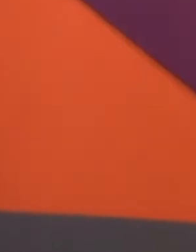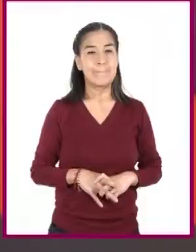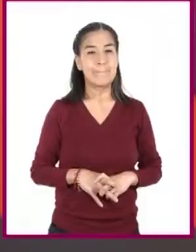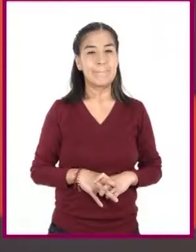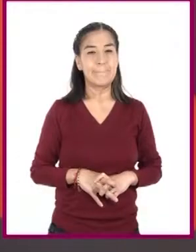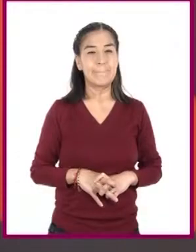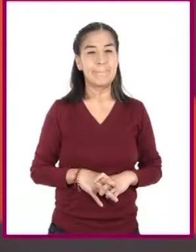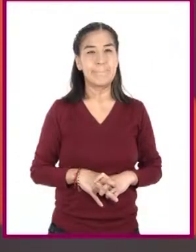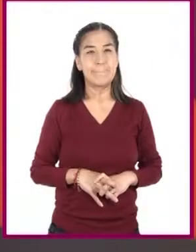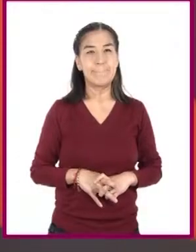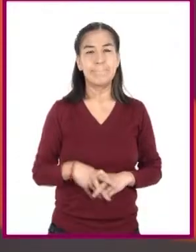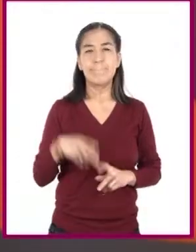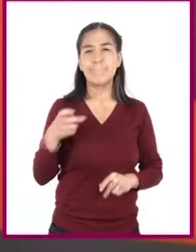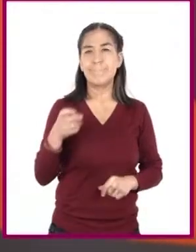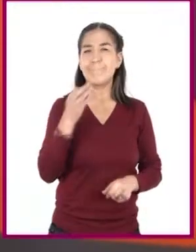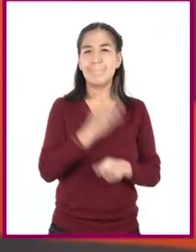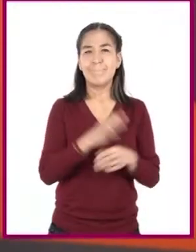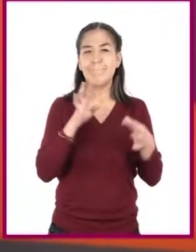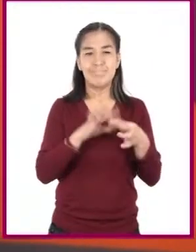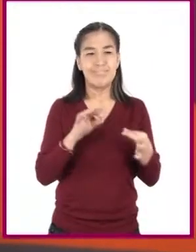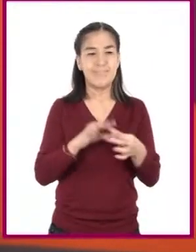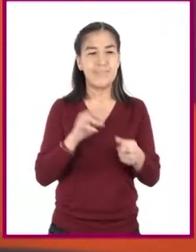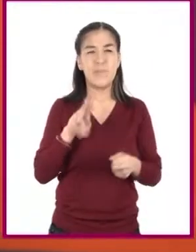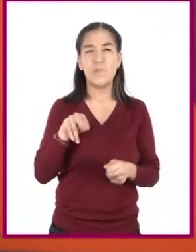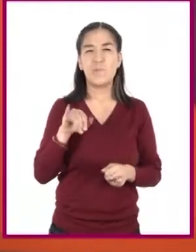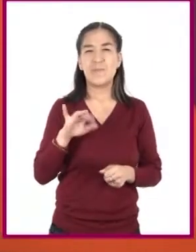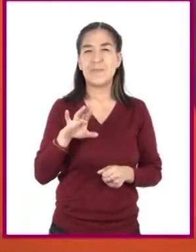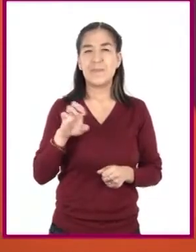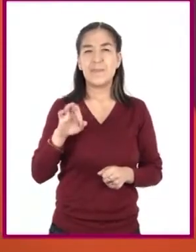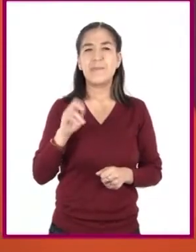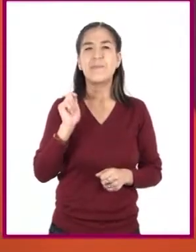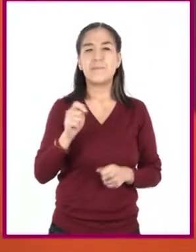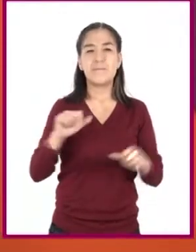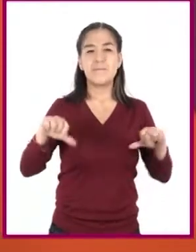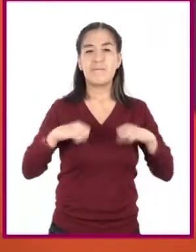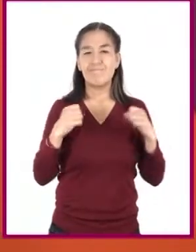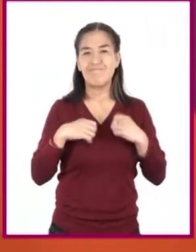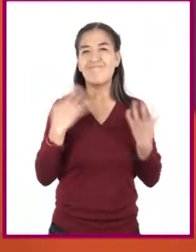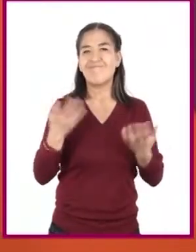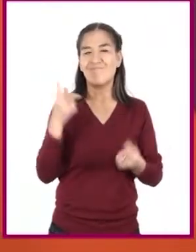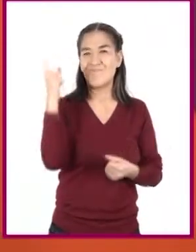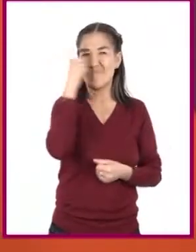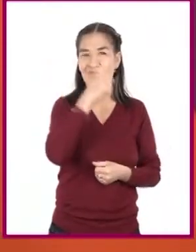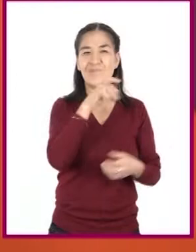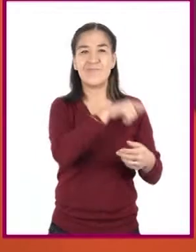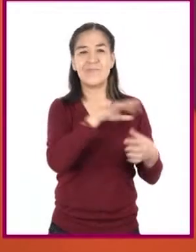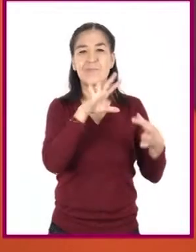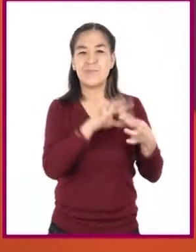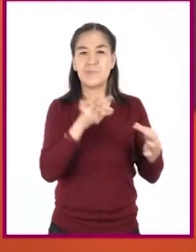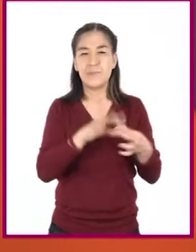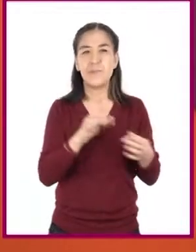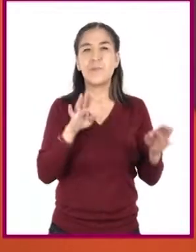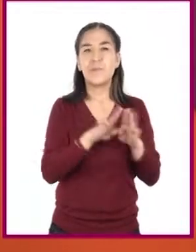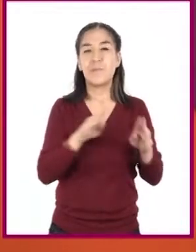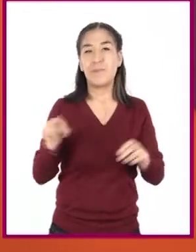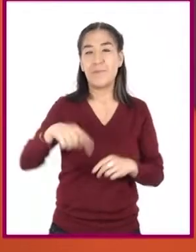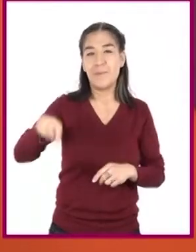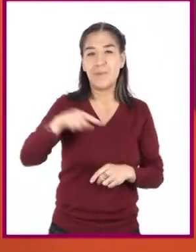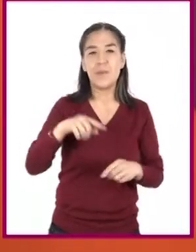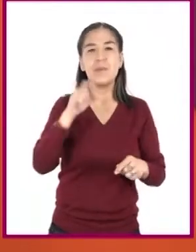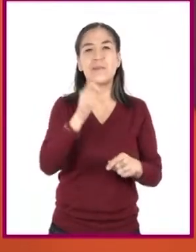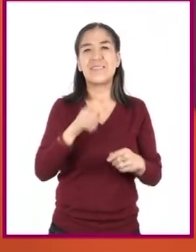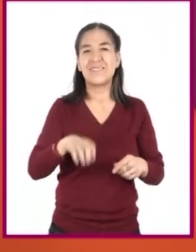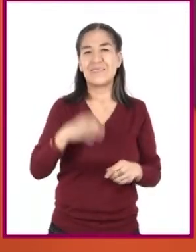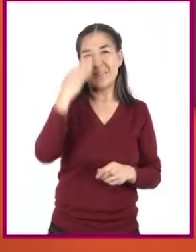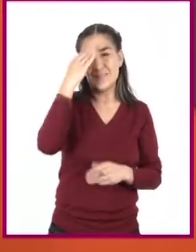De acuerdo con UNICEF, la adolescencia es una etapa compleja, pero también muy importante, ya que para las y los adolescentes es el